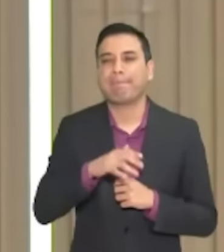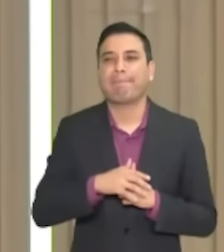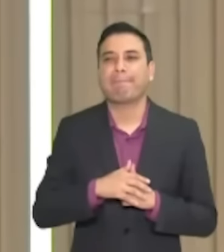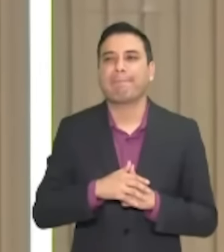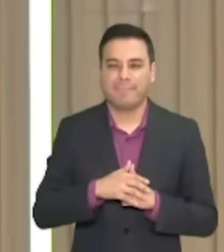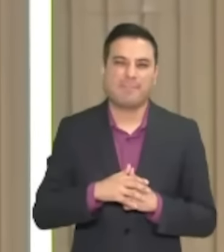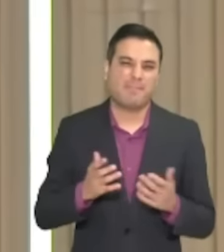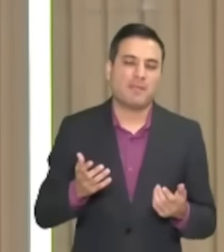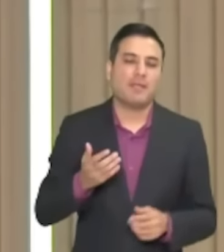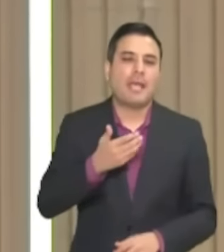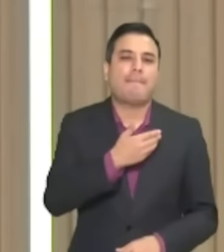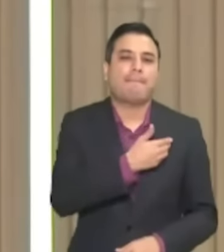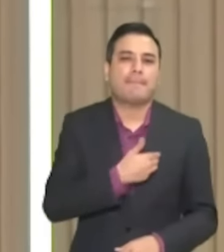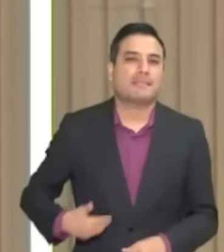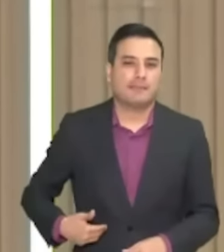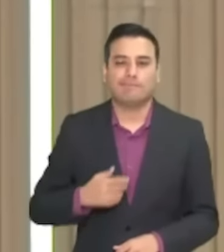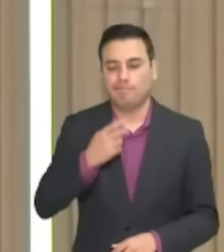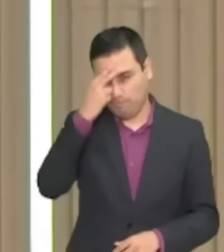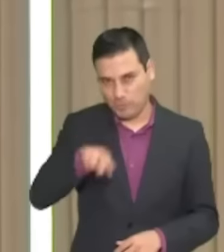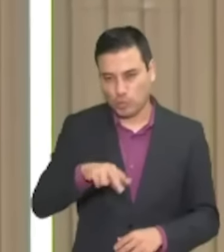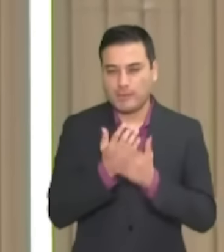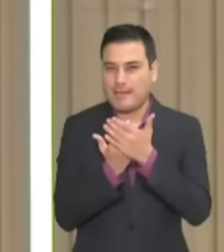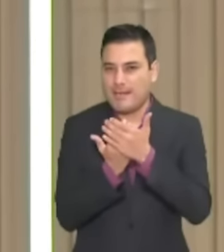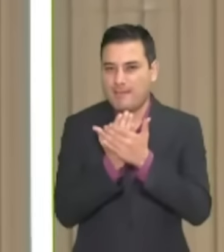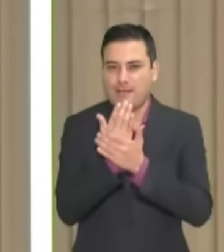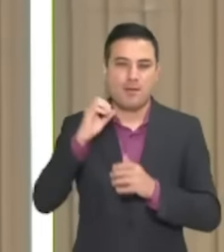conferencias llamadas mañaneras del presidente de la República,